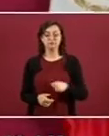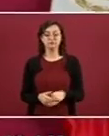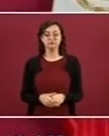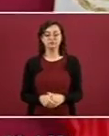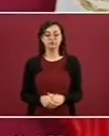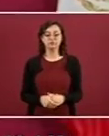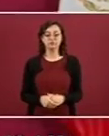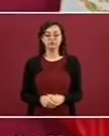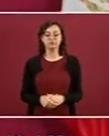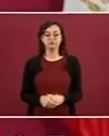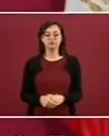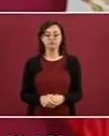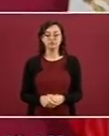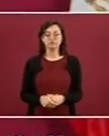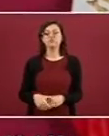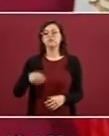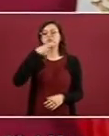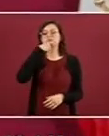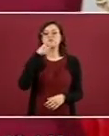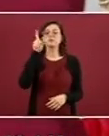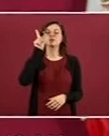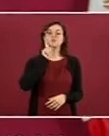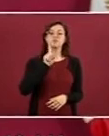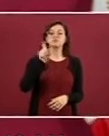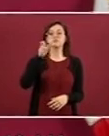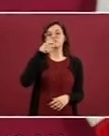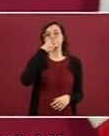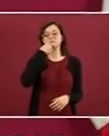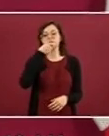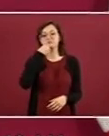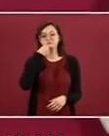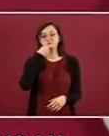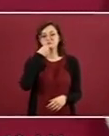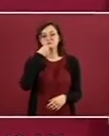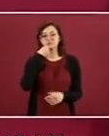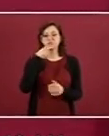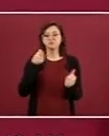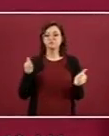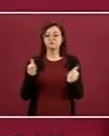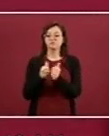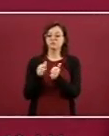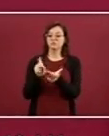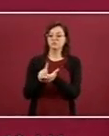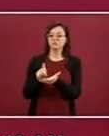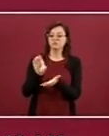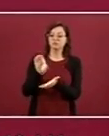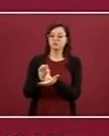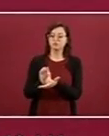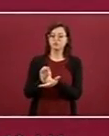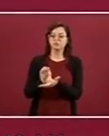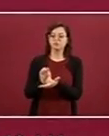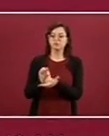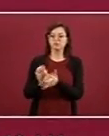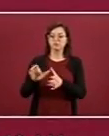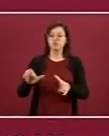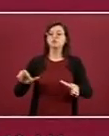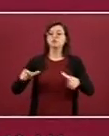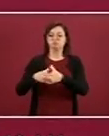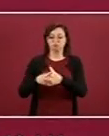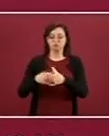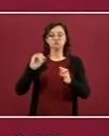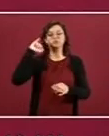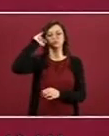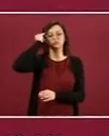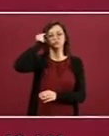Comprende a todas las niñas, niños con discapacidad de comunidades